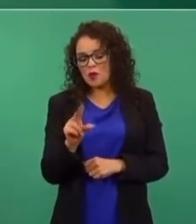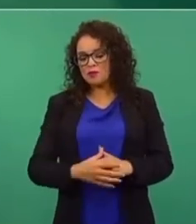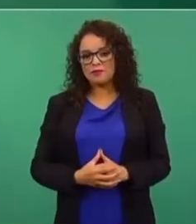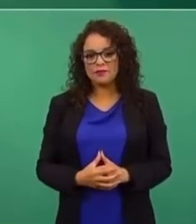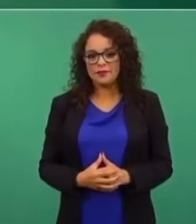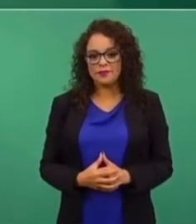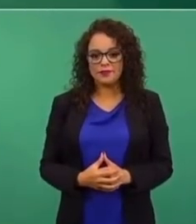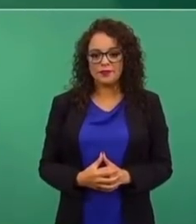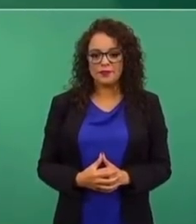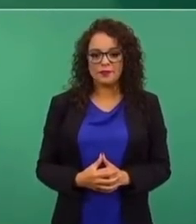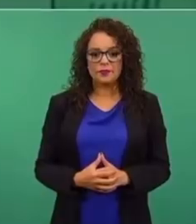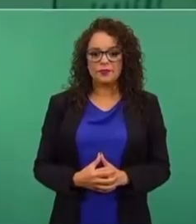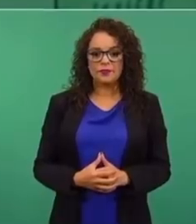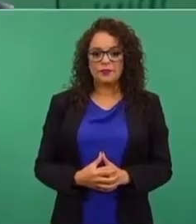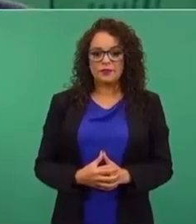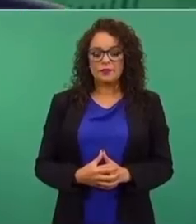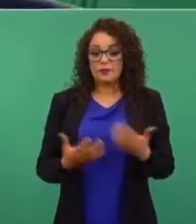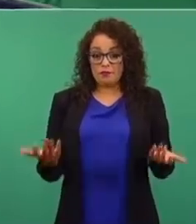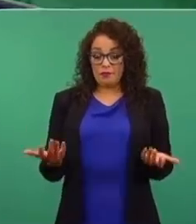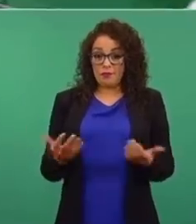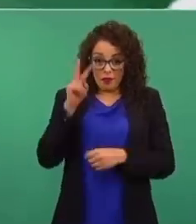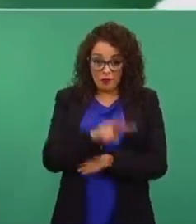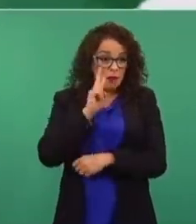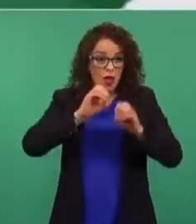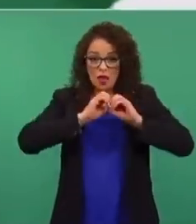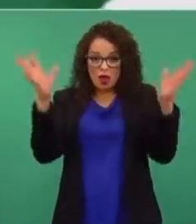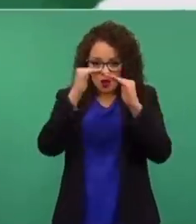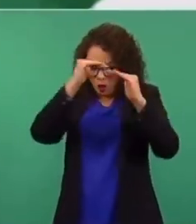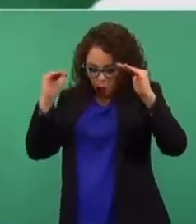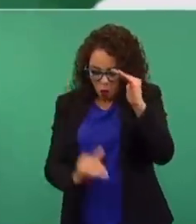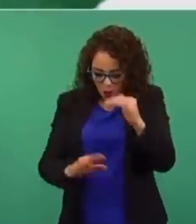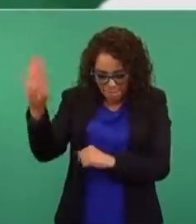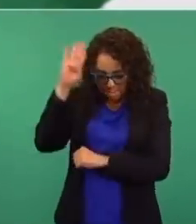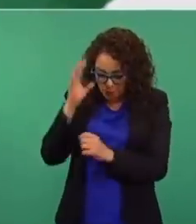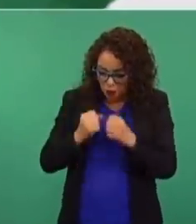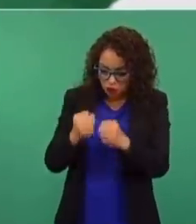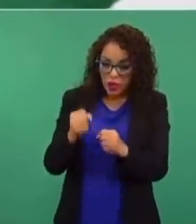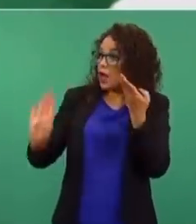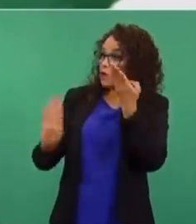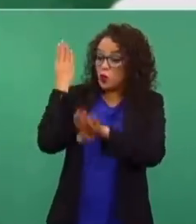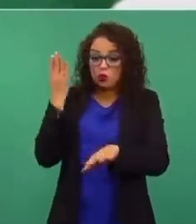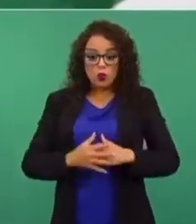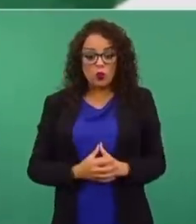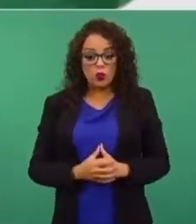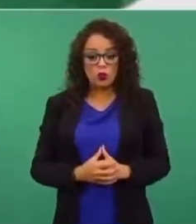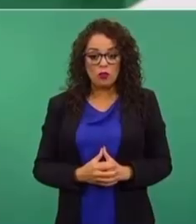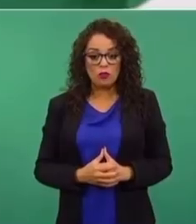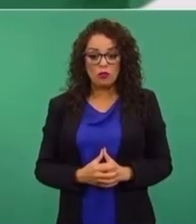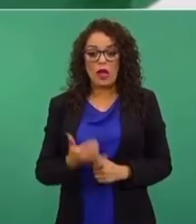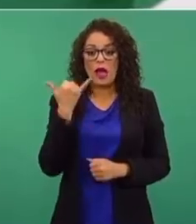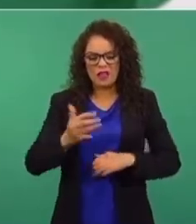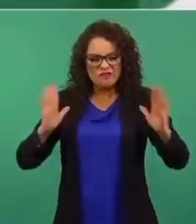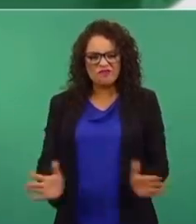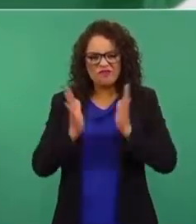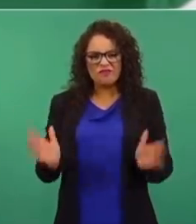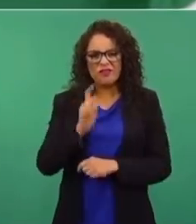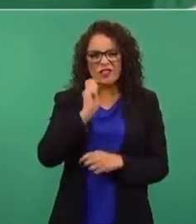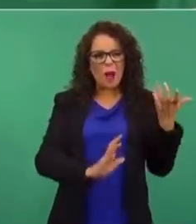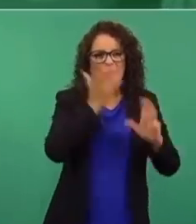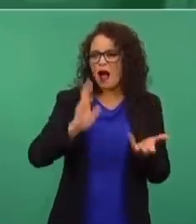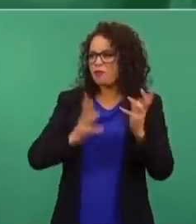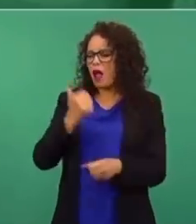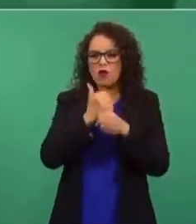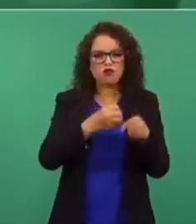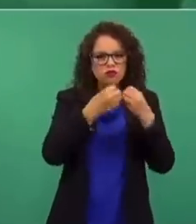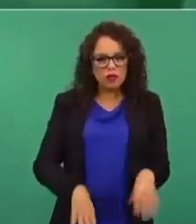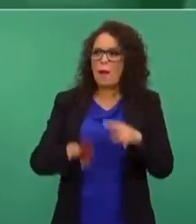fue profundizar más las desigualdades sociales en el mundo y alentar la violencia, la